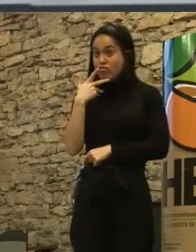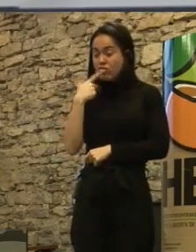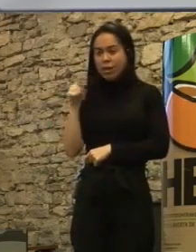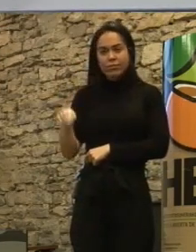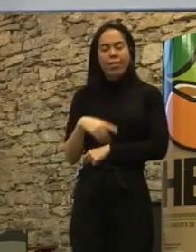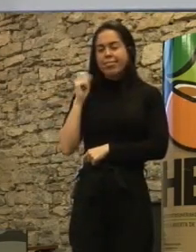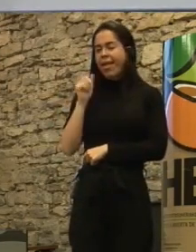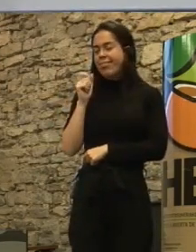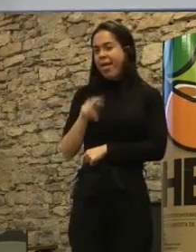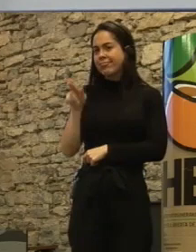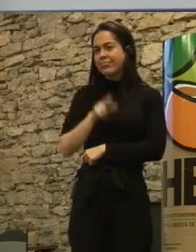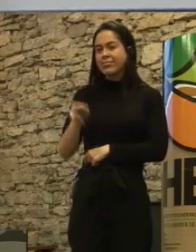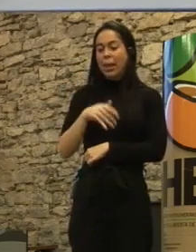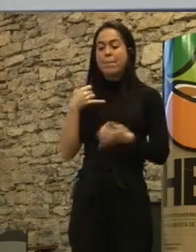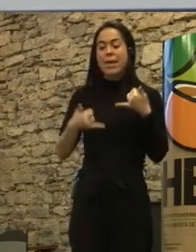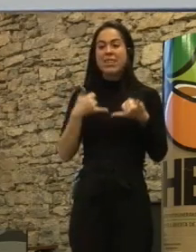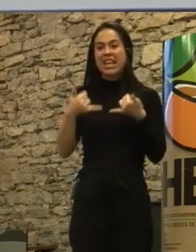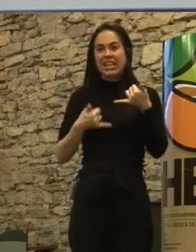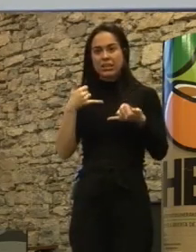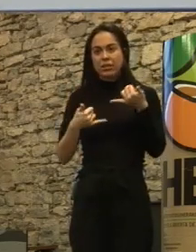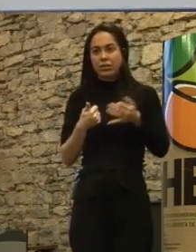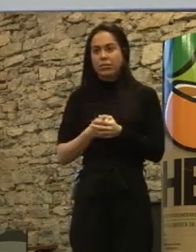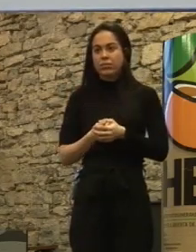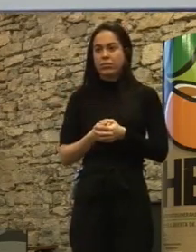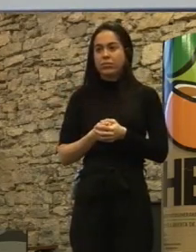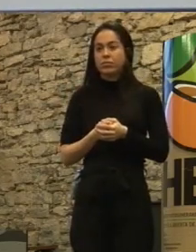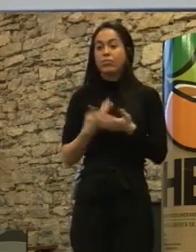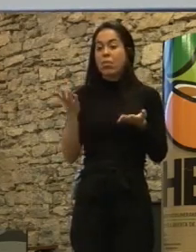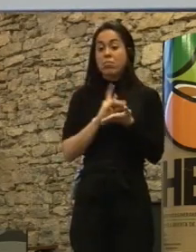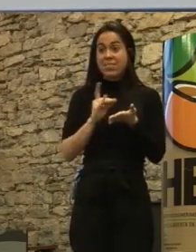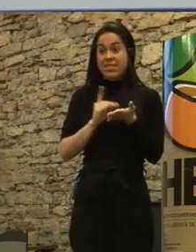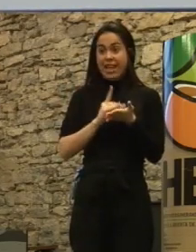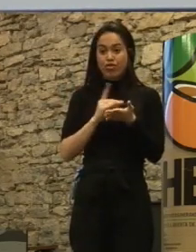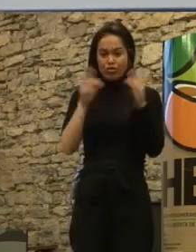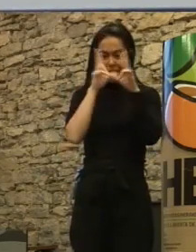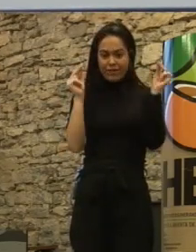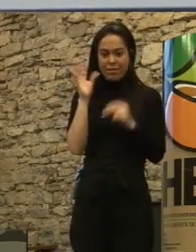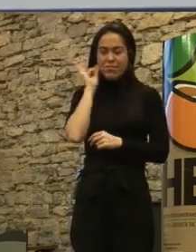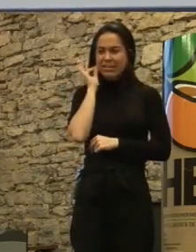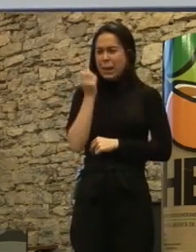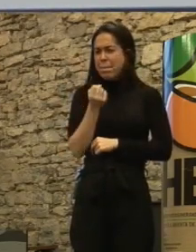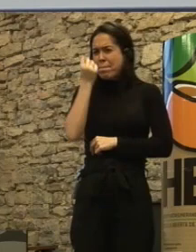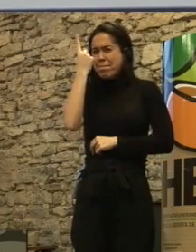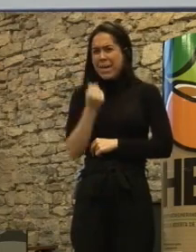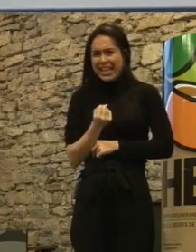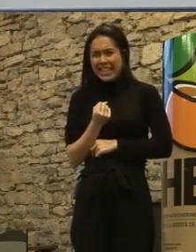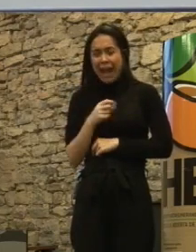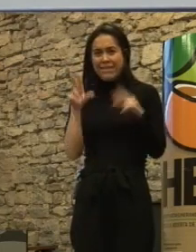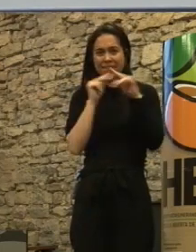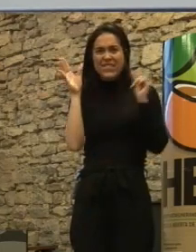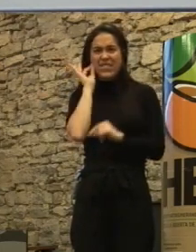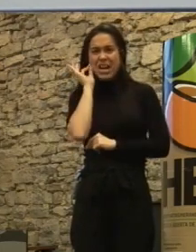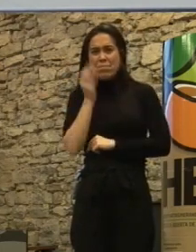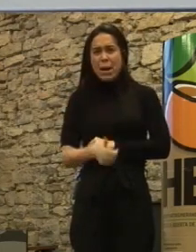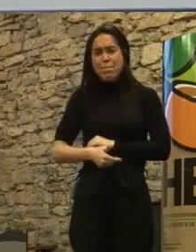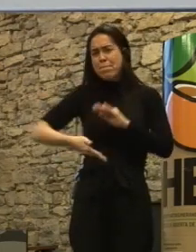mítico, que van en bicicleta, es una base de datos de enfermeras gestionadas entre ellas, son miles y miles en Holanda, y tienen un